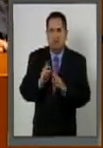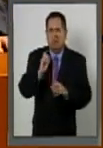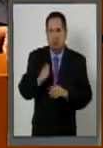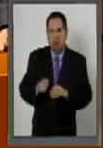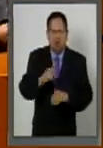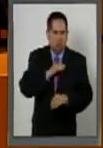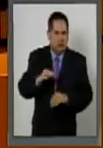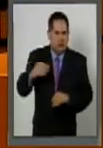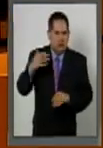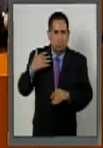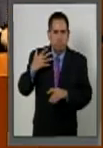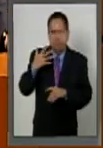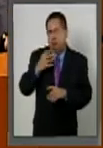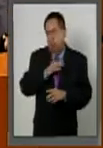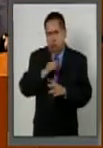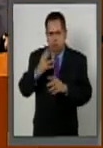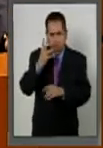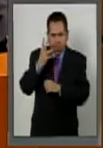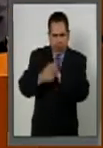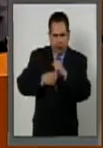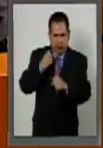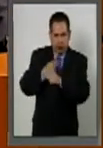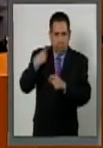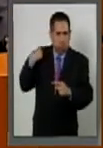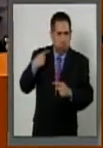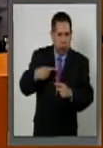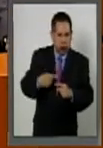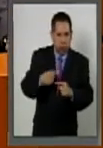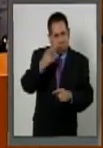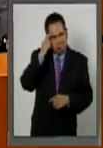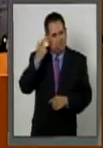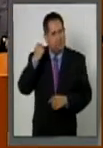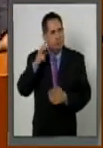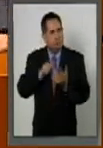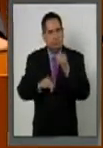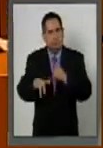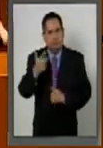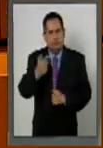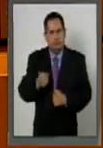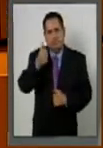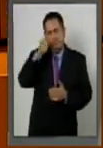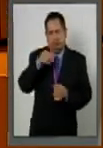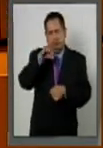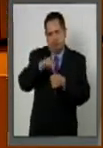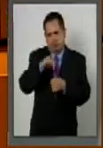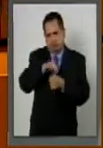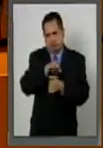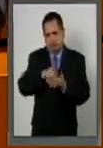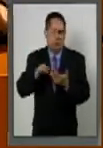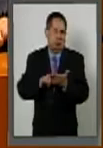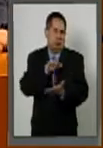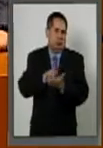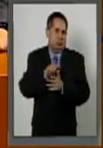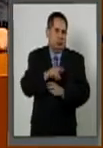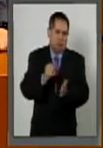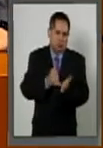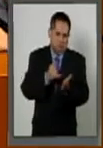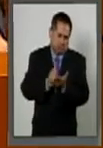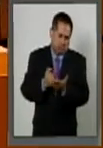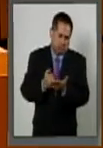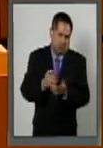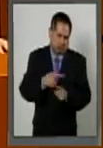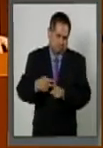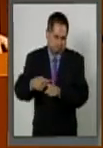últimos por lo pronto cuatro años desde que se votó en el 2013 la ley hacendaria la reforma hacendaria